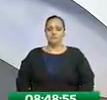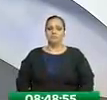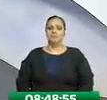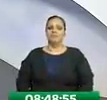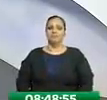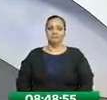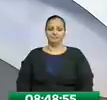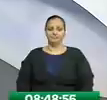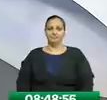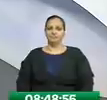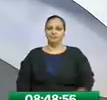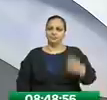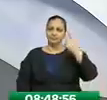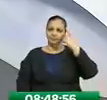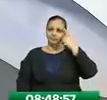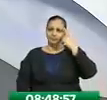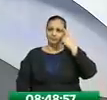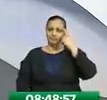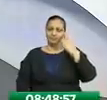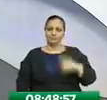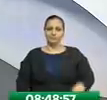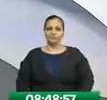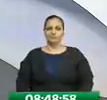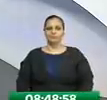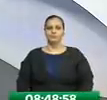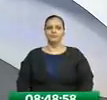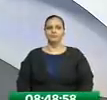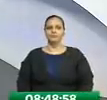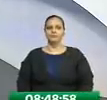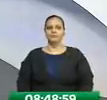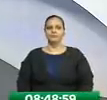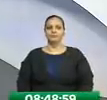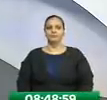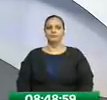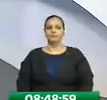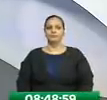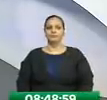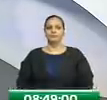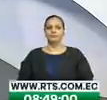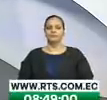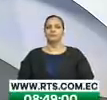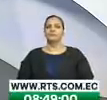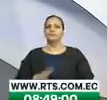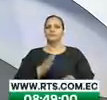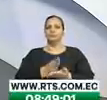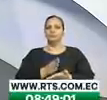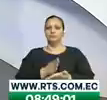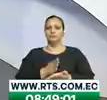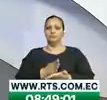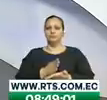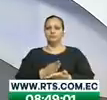para que la gente no se complique más la vida. De acuerdo, muy bien. Mi querida Mayrita, te interrumpo un poquito porque es momento de irnos una pausa. Sí,